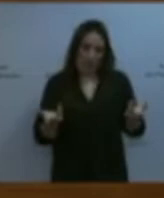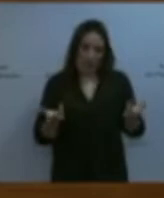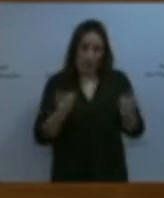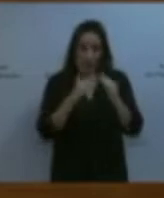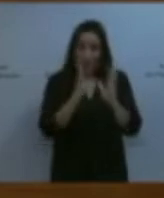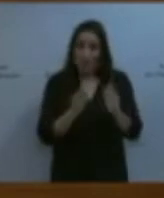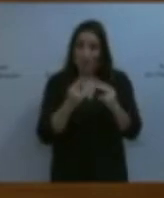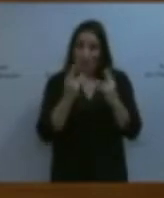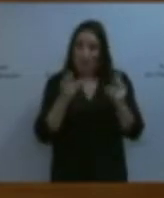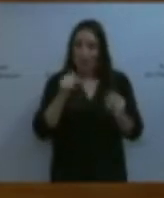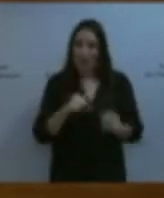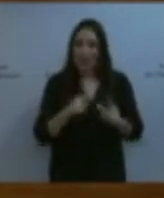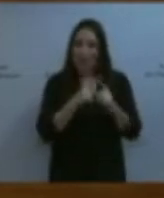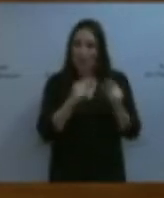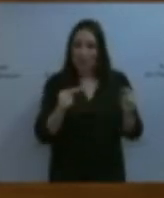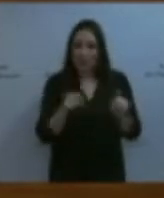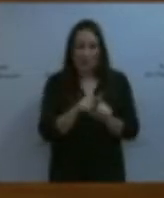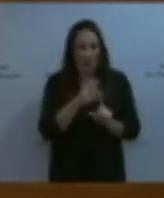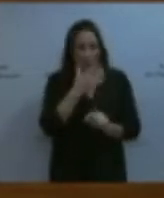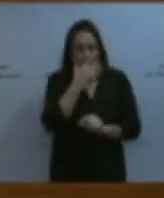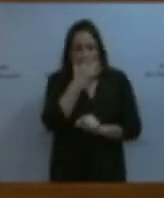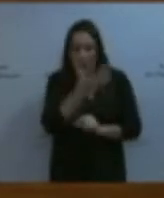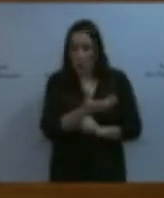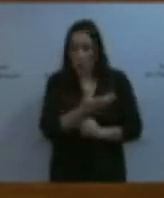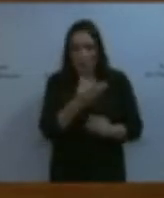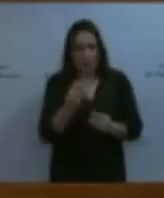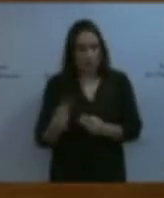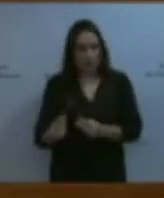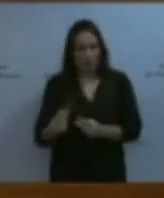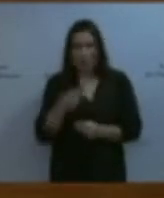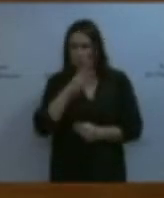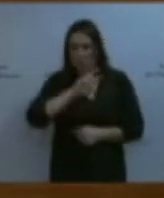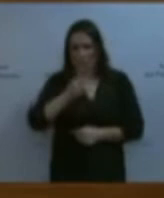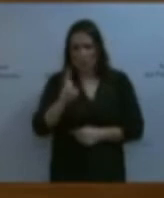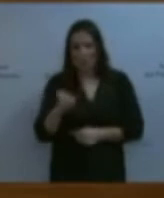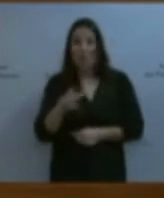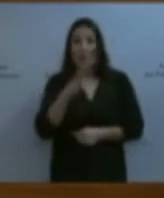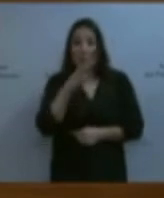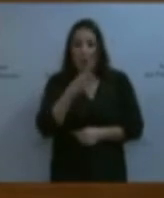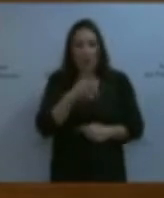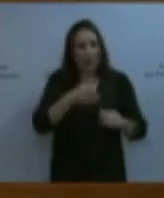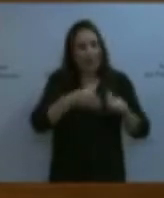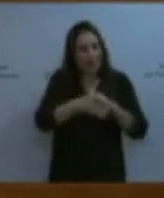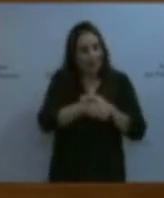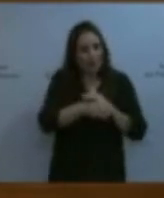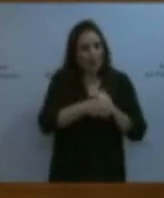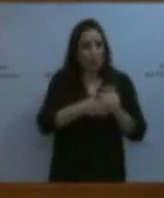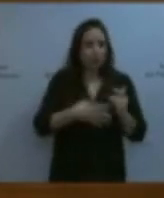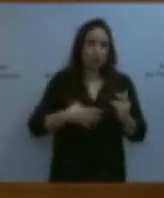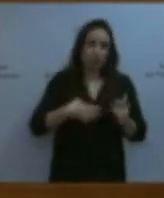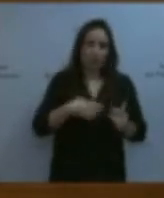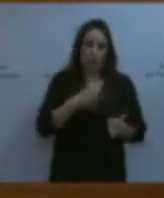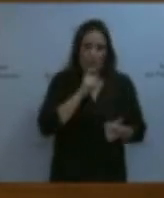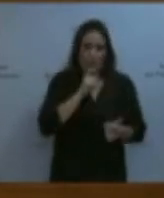en Asturias se empaña de vergüenzas, en muchos sentidos, por las dificultades en el acceso, la inhabitabilidad de